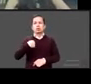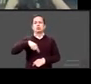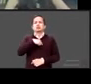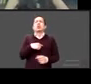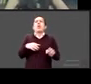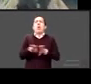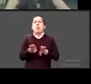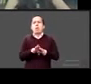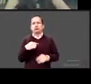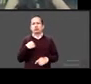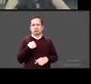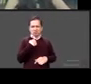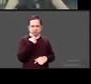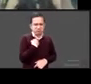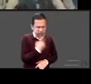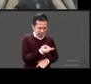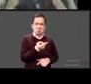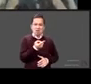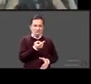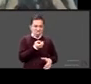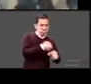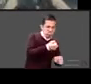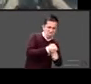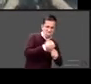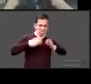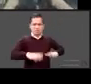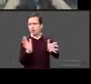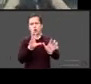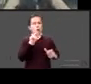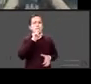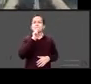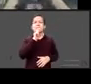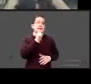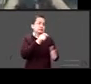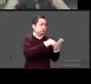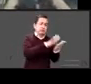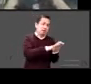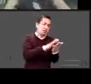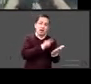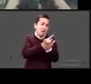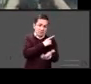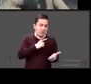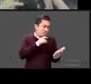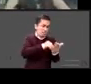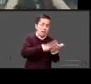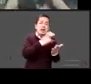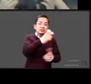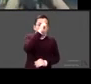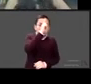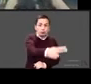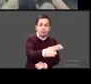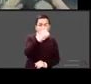de disciplina positiva, de prohibición del castigo corporal, como les decía, no busca meter a papás y a mamás a la cárcel. Lo que busca es que